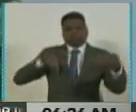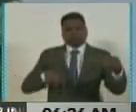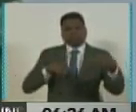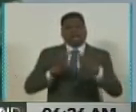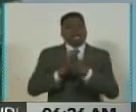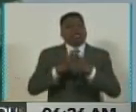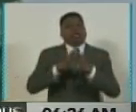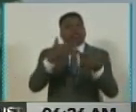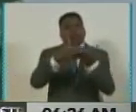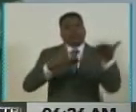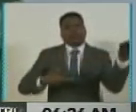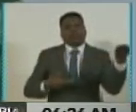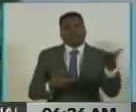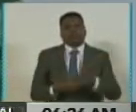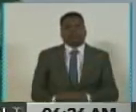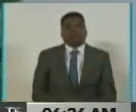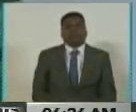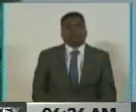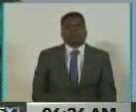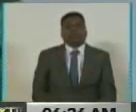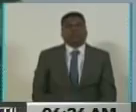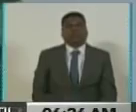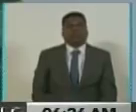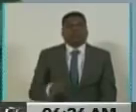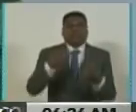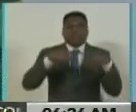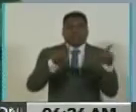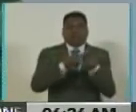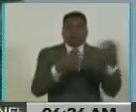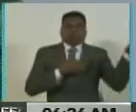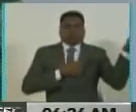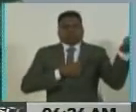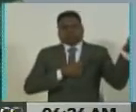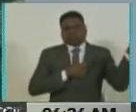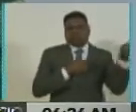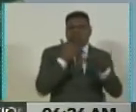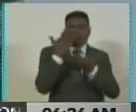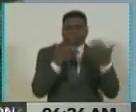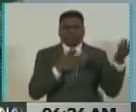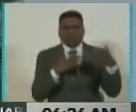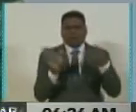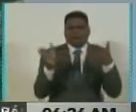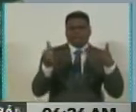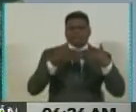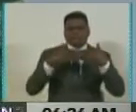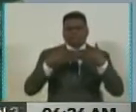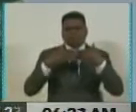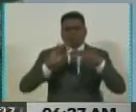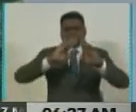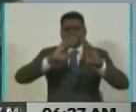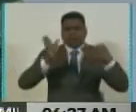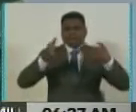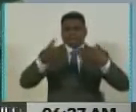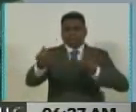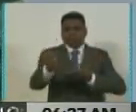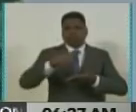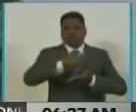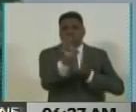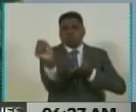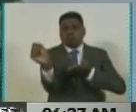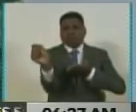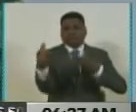que yo escribí además a ritmo de bolero, la puerta se cerró, esa puerta se cerró. Yo creo que esa